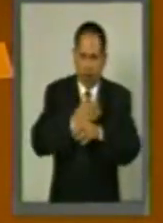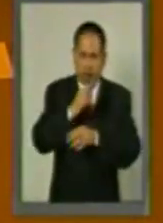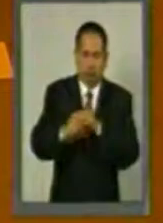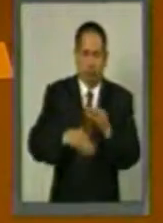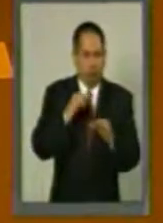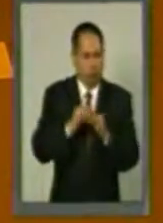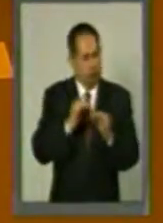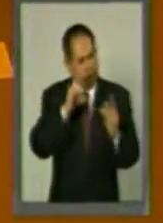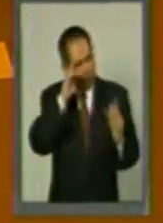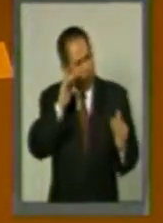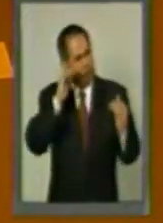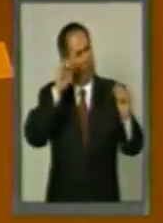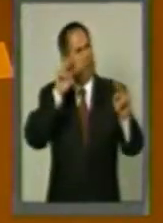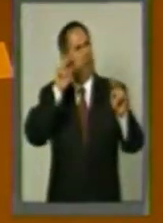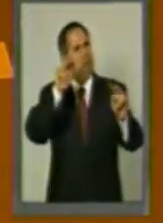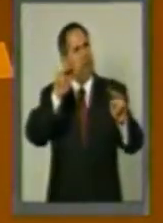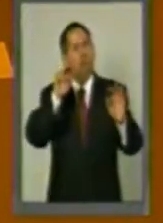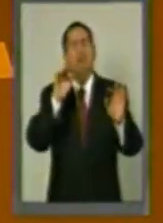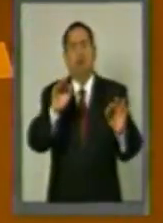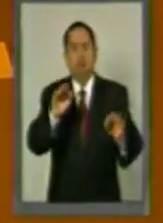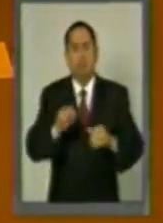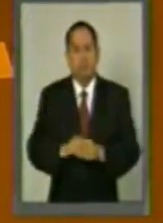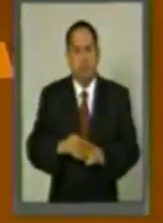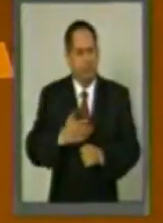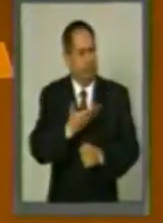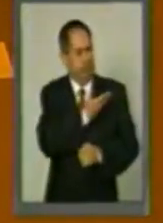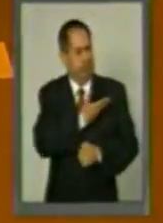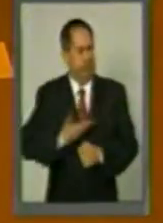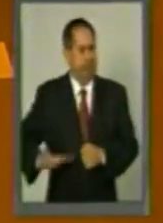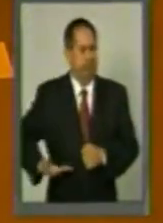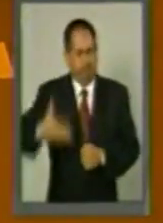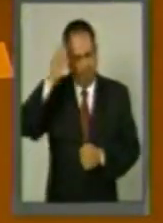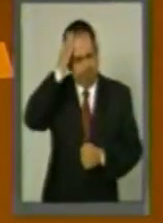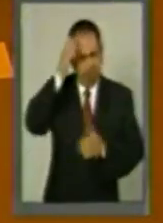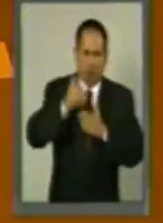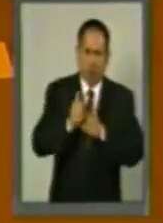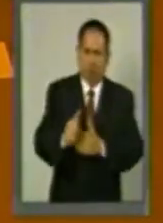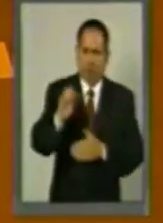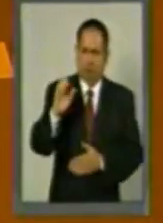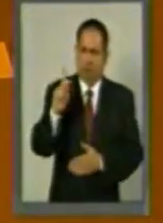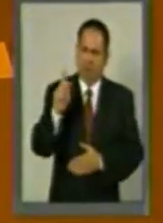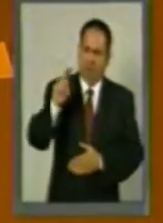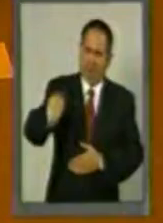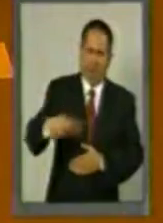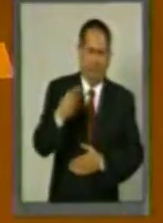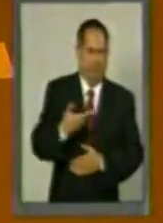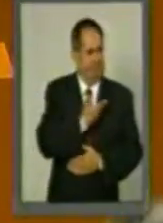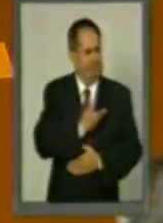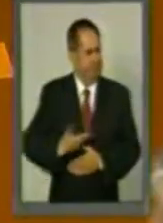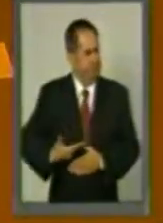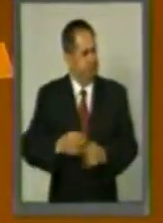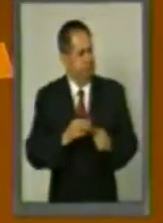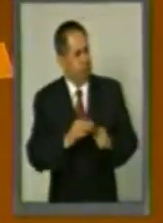y altura de miras lidera el presidente Enrique Peña Nieto.